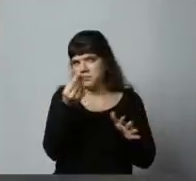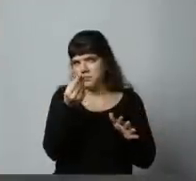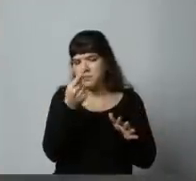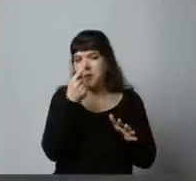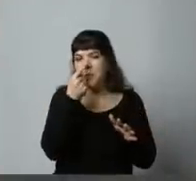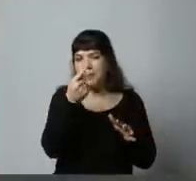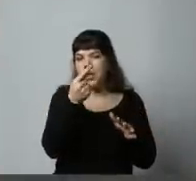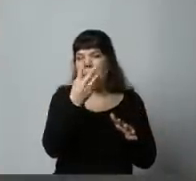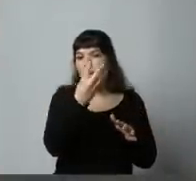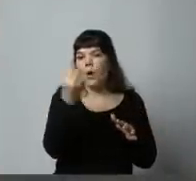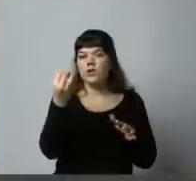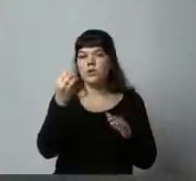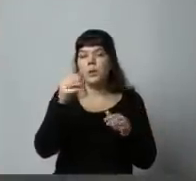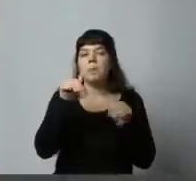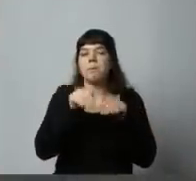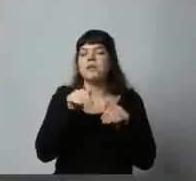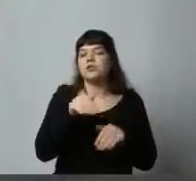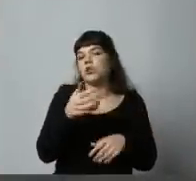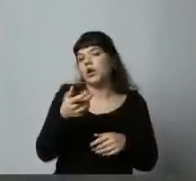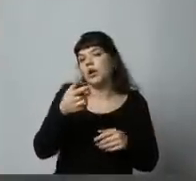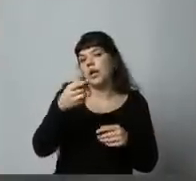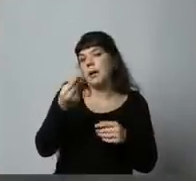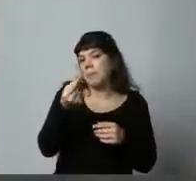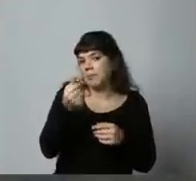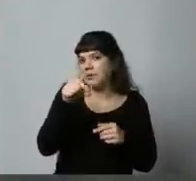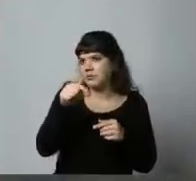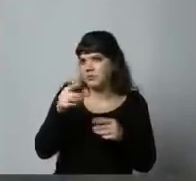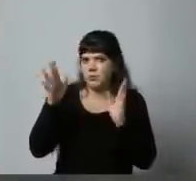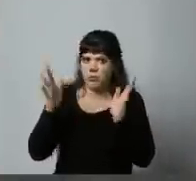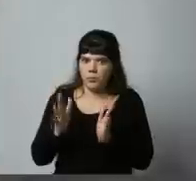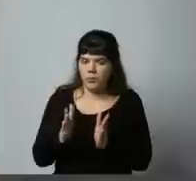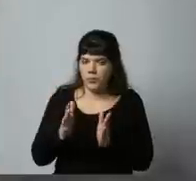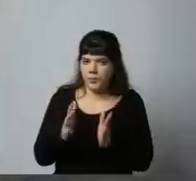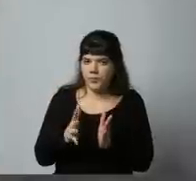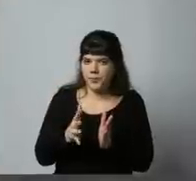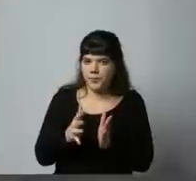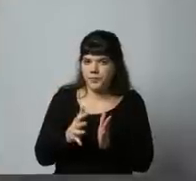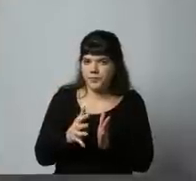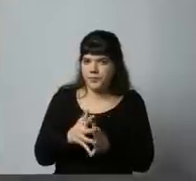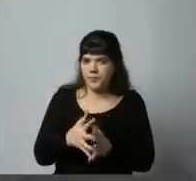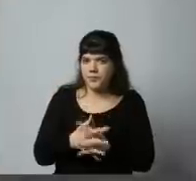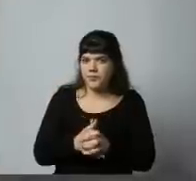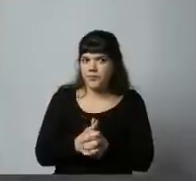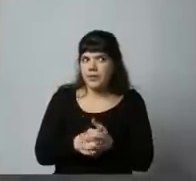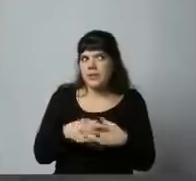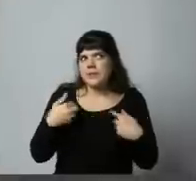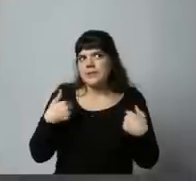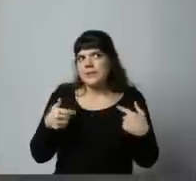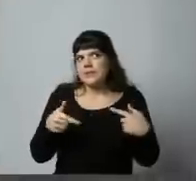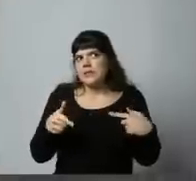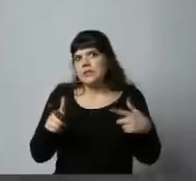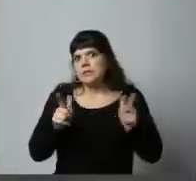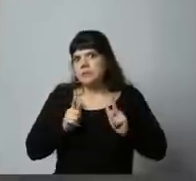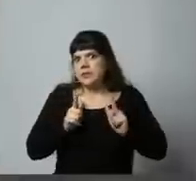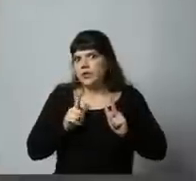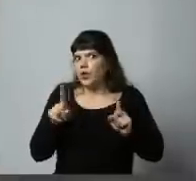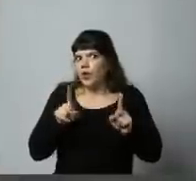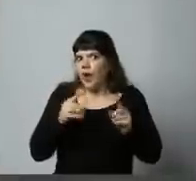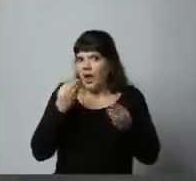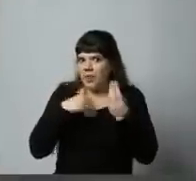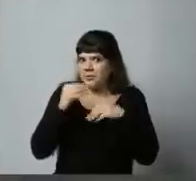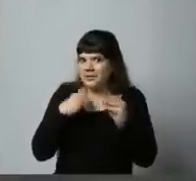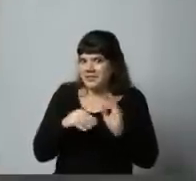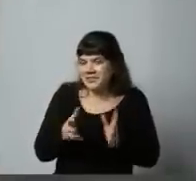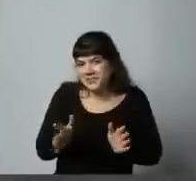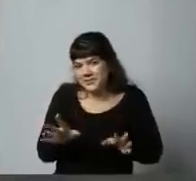100 millones de pesos ese ajuste Espero que no sea la alimentación pero también me